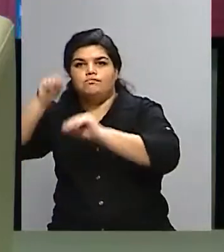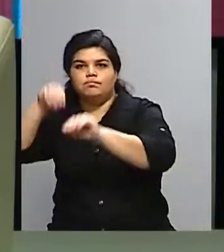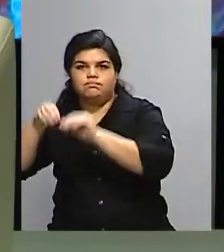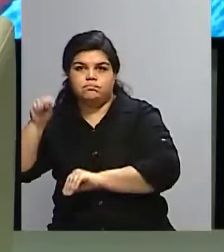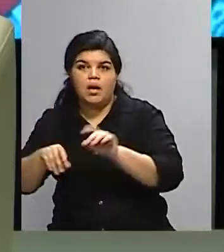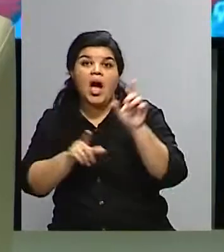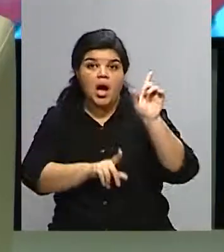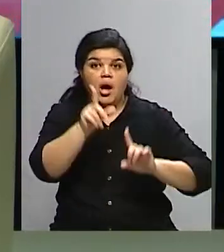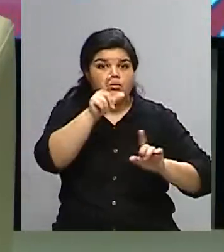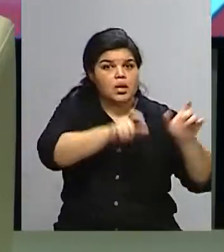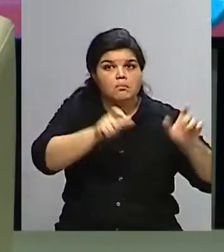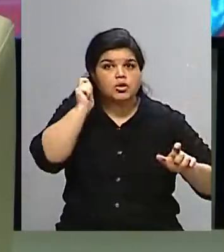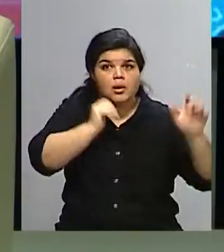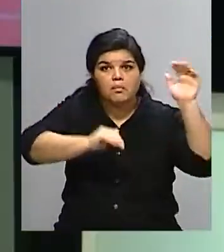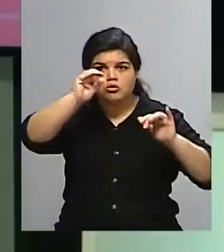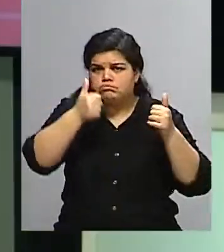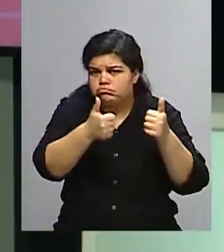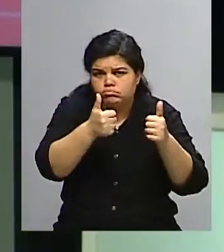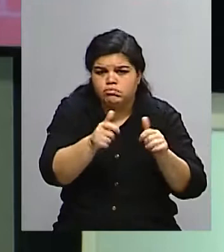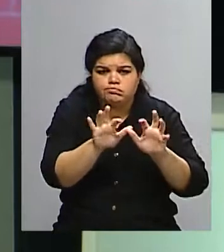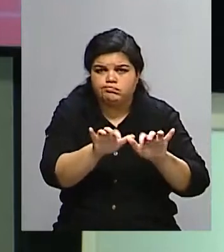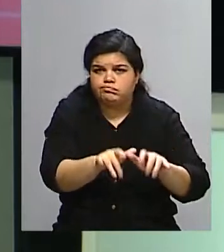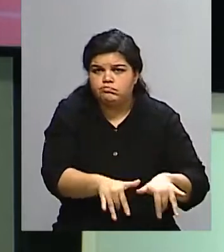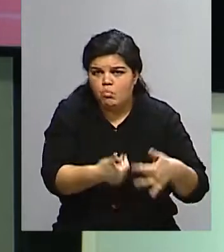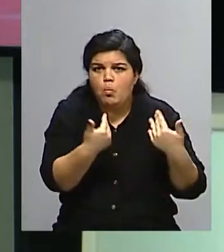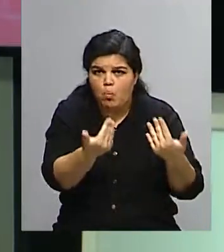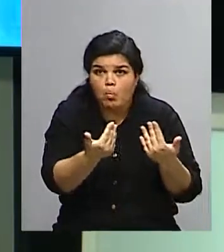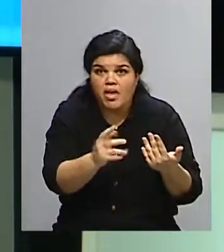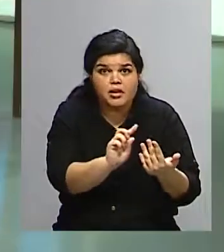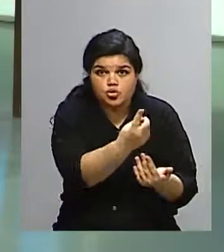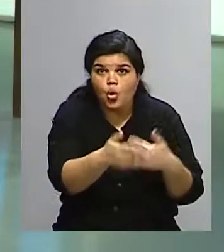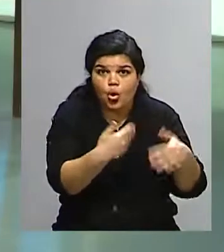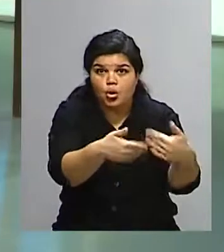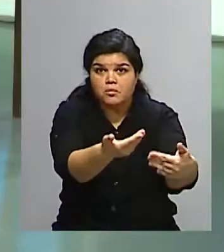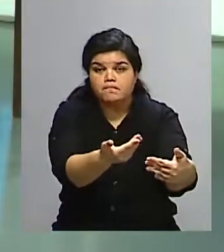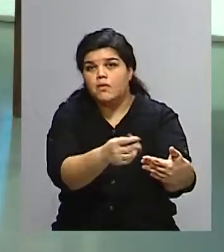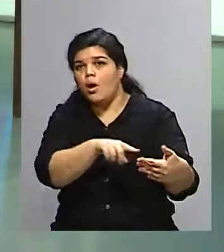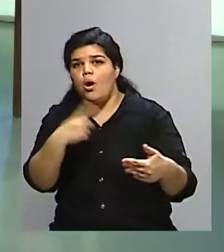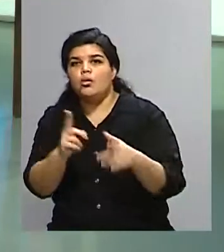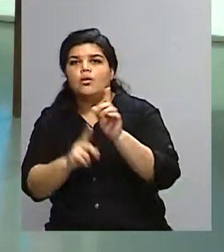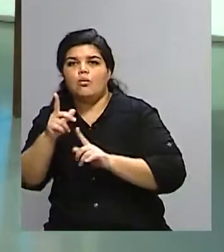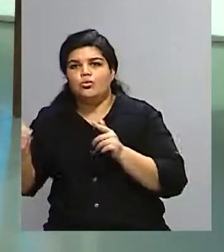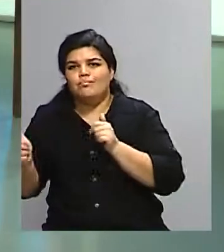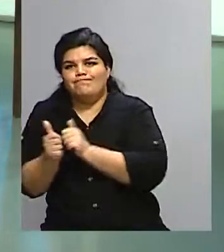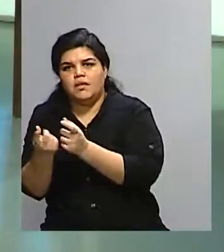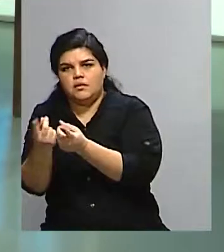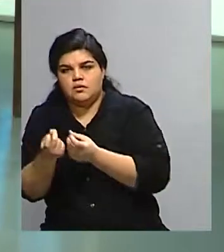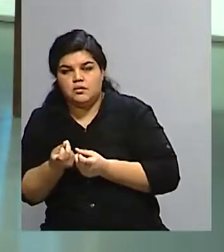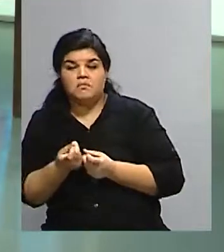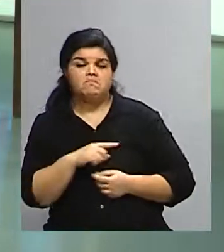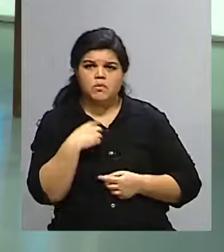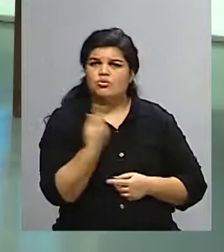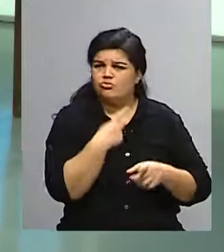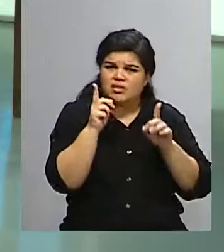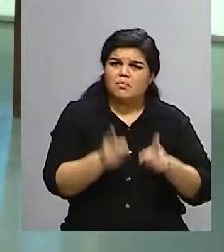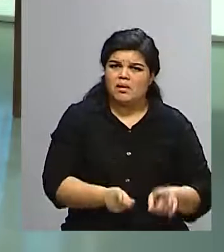bueno, otras que también necesitan una colaboración. Incluso nosotros a veces tenemos ciertas limitaciones, imagínate cuando aquellos que no se han familiarizado nunca y se